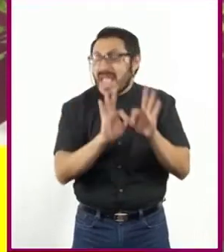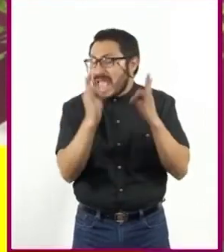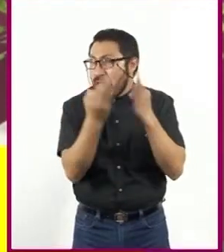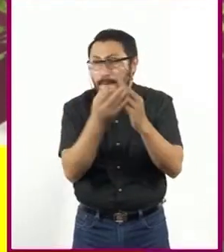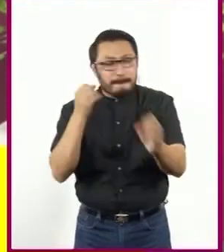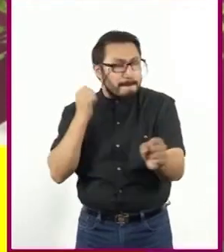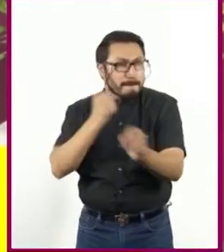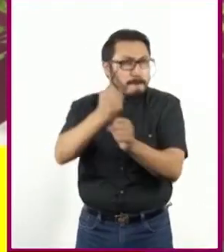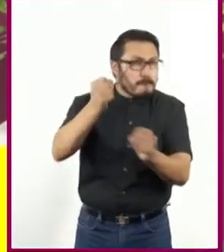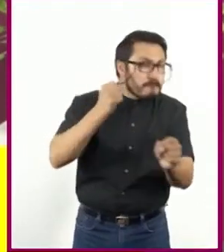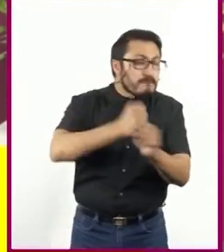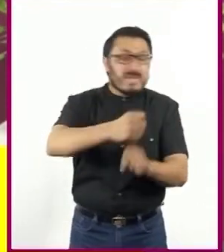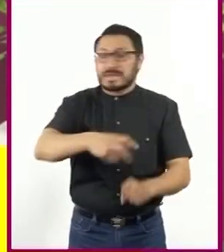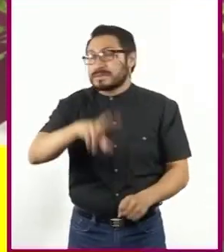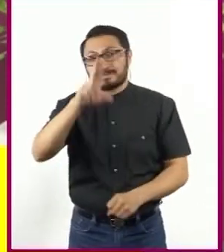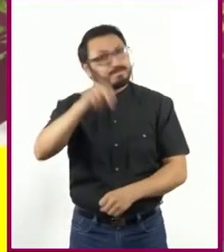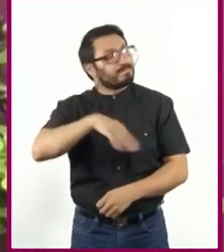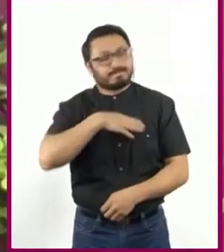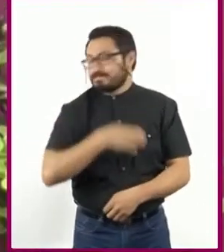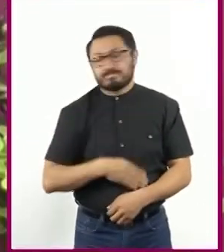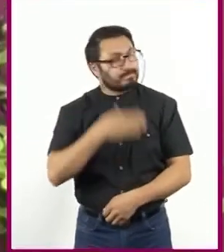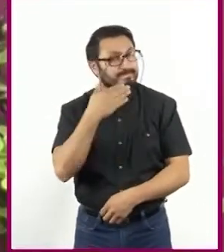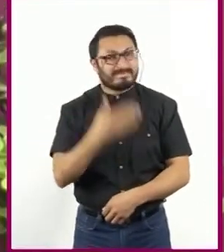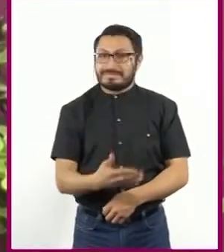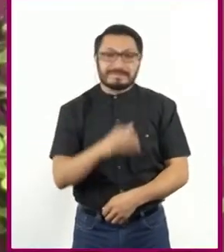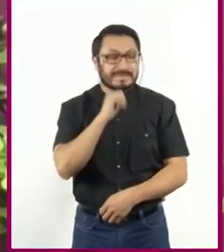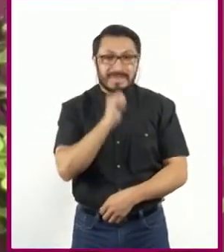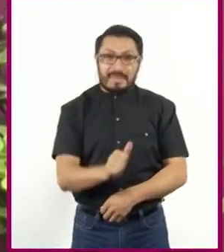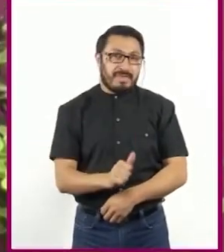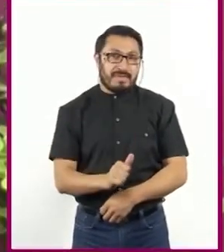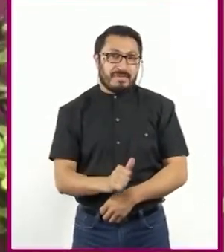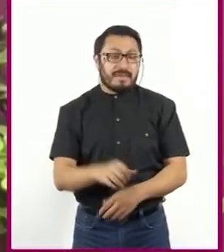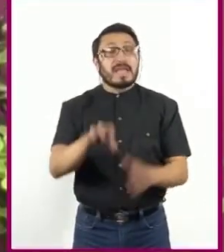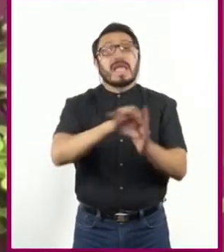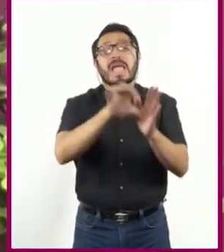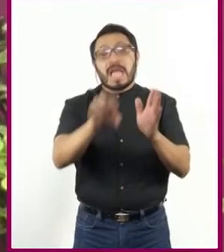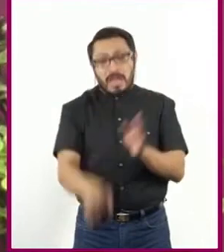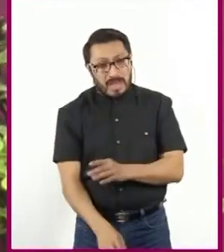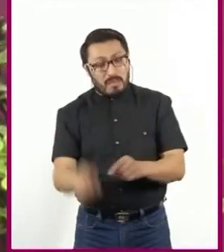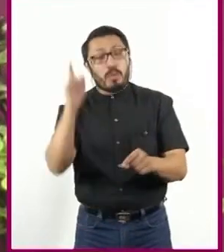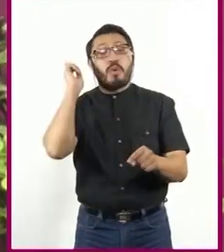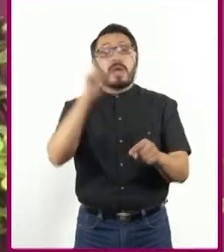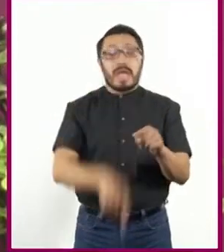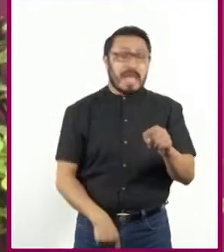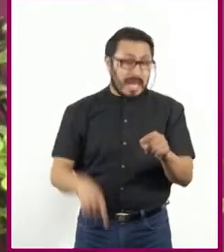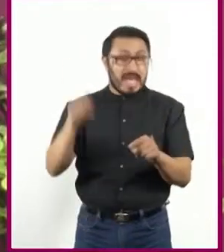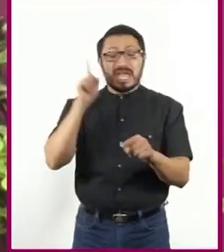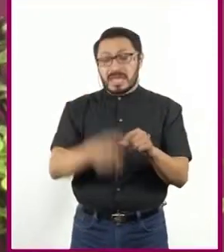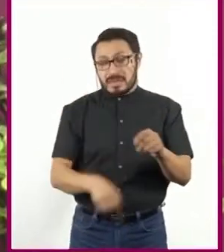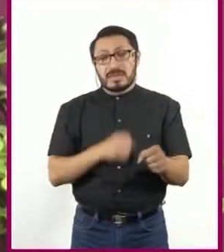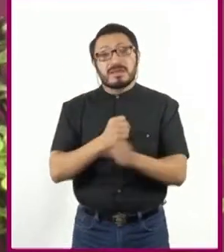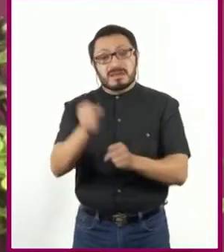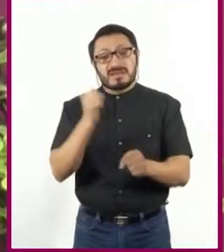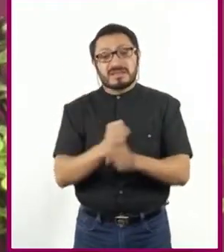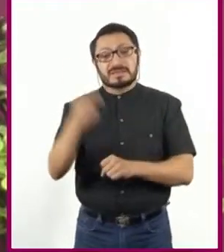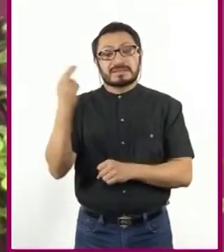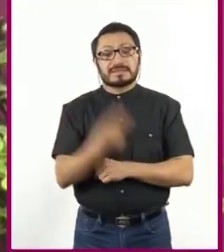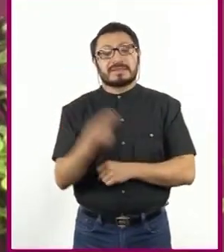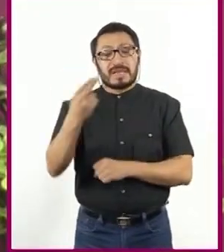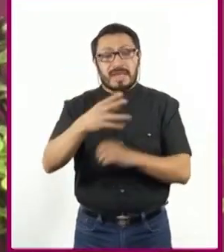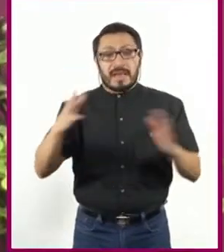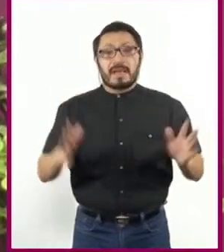violencia es injustificada. Es un ejemplo de que la eliminación de violencia requiere de